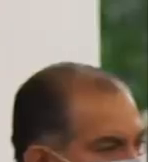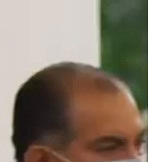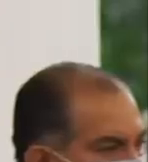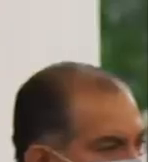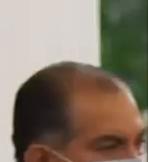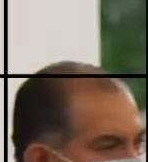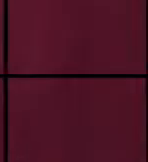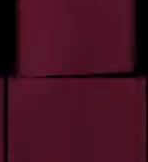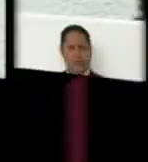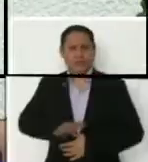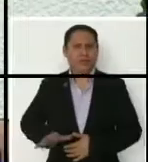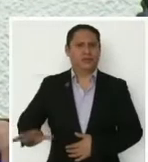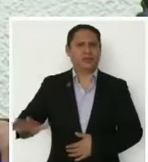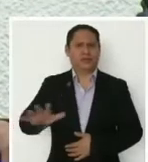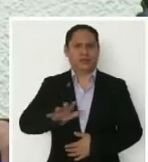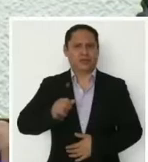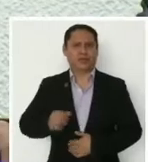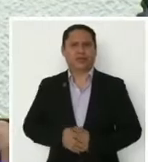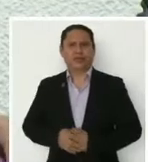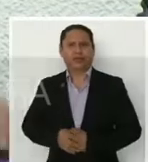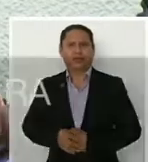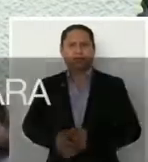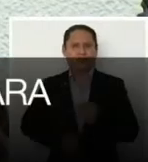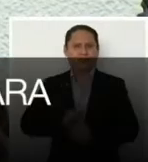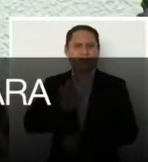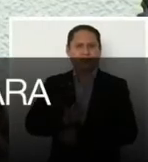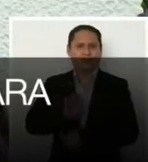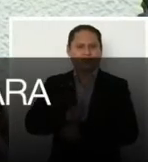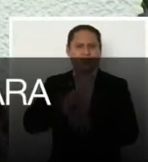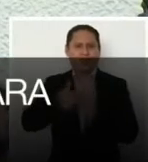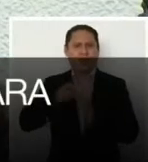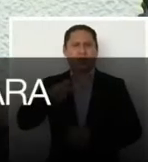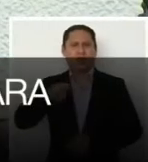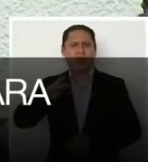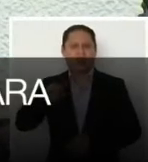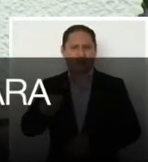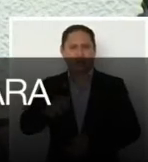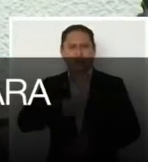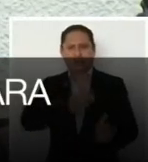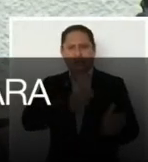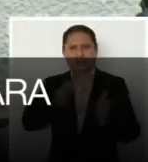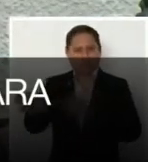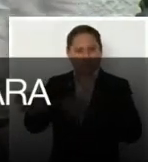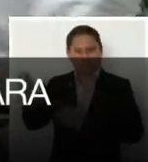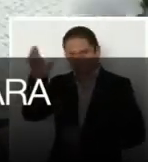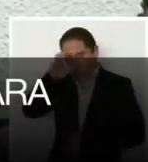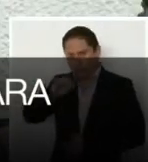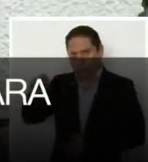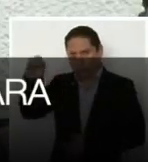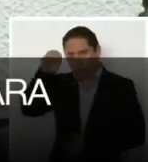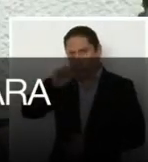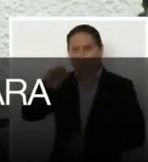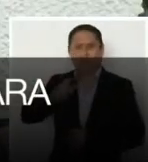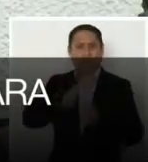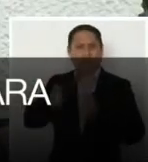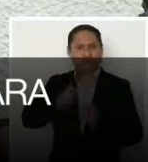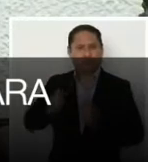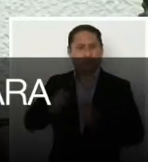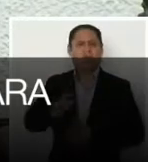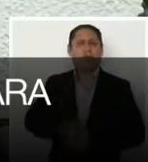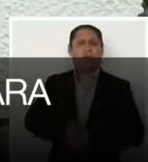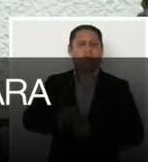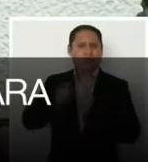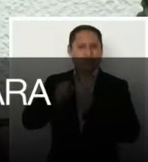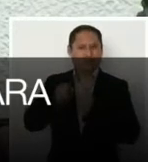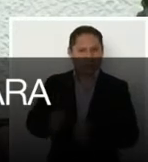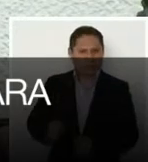la población. El secretario de Hacienda, Javier Jiménez Jiménez, dio a conocer que el gobierno de Chiapas adelantará el